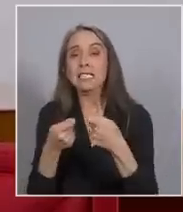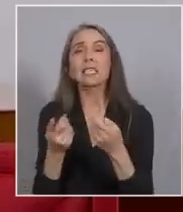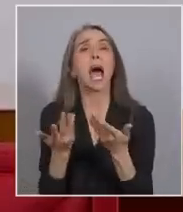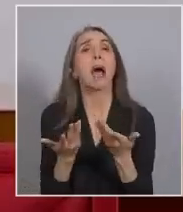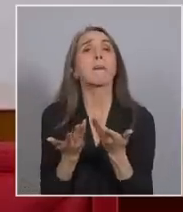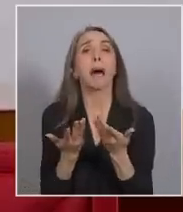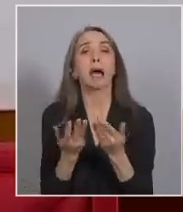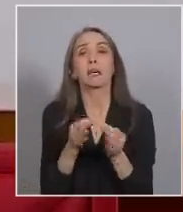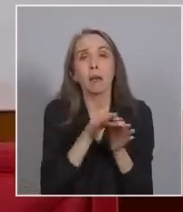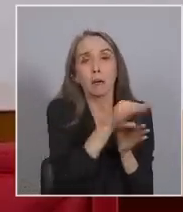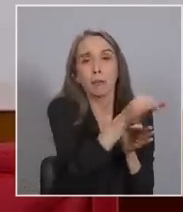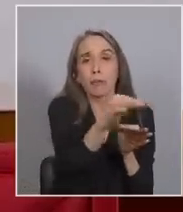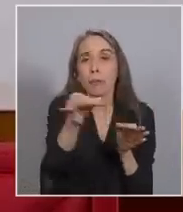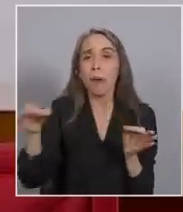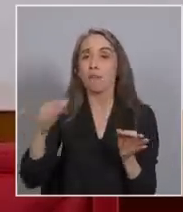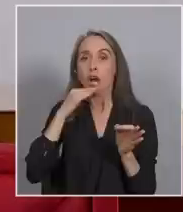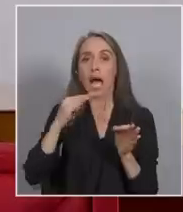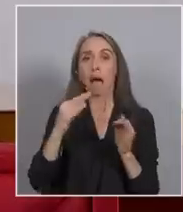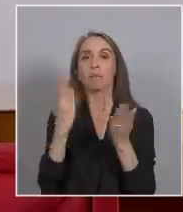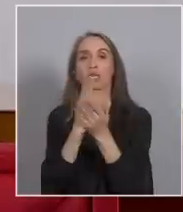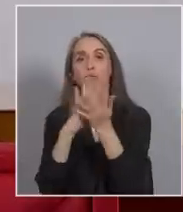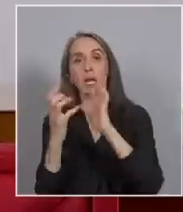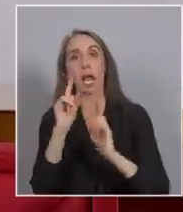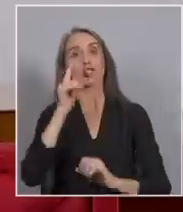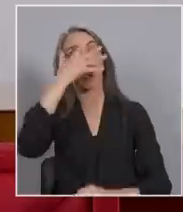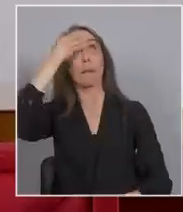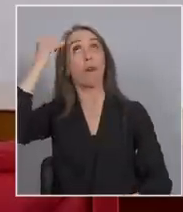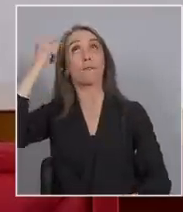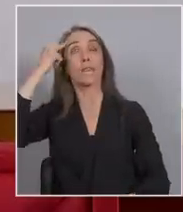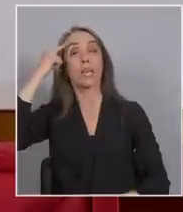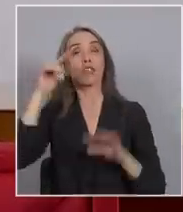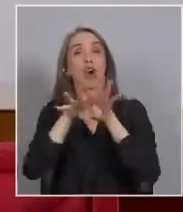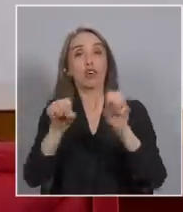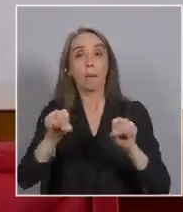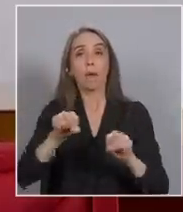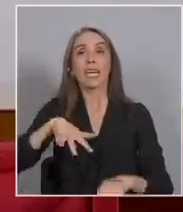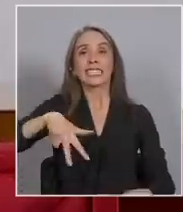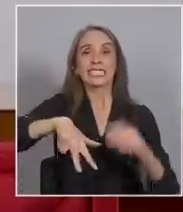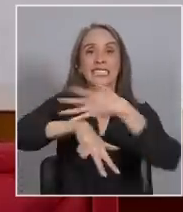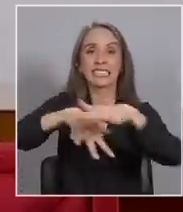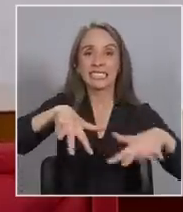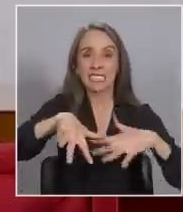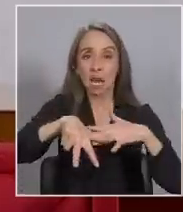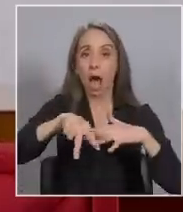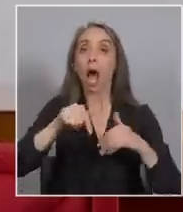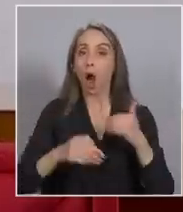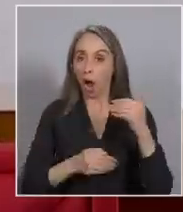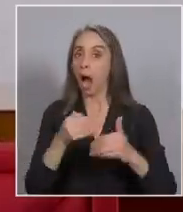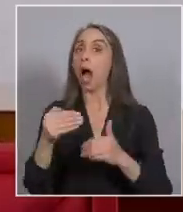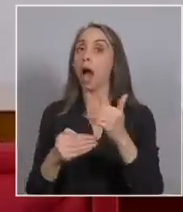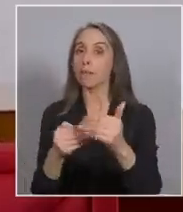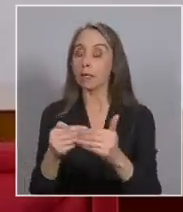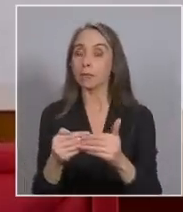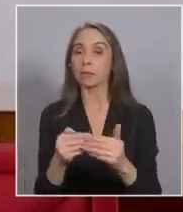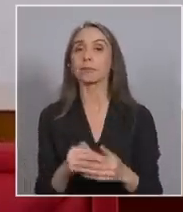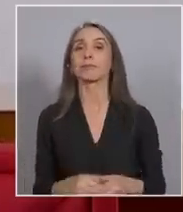especialmente en sectores rurales. No me olvido del compromiso que tenemos con Juan Fernández y que estamos avanzando.